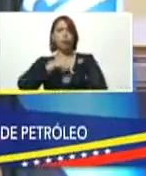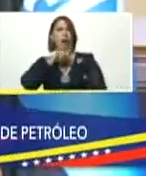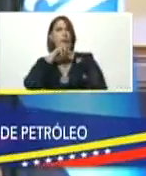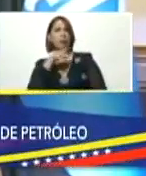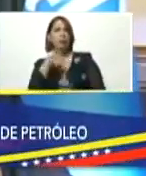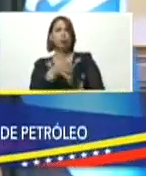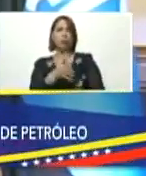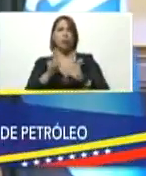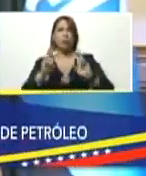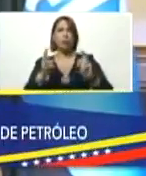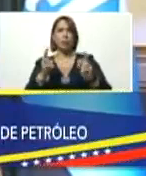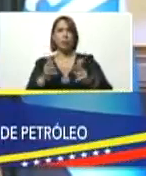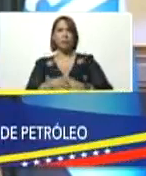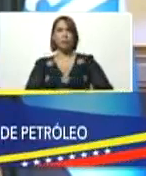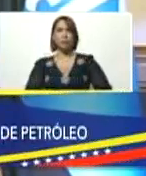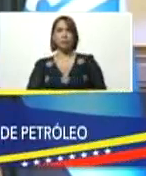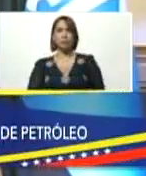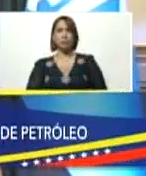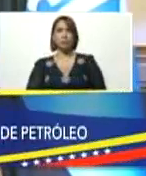eso.